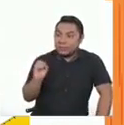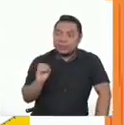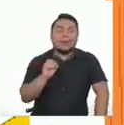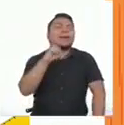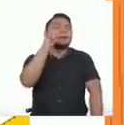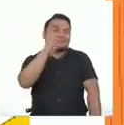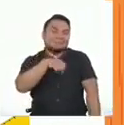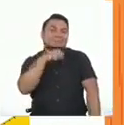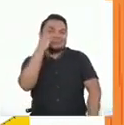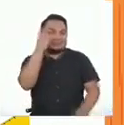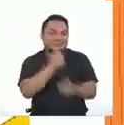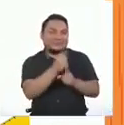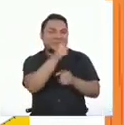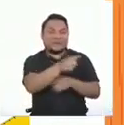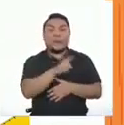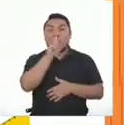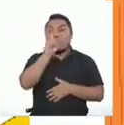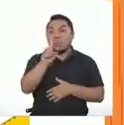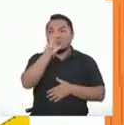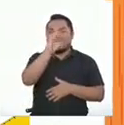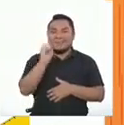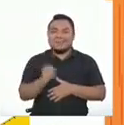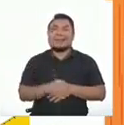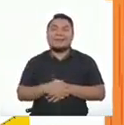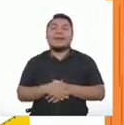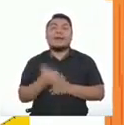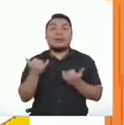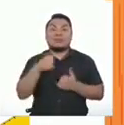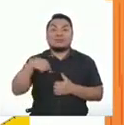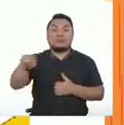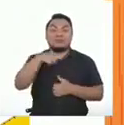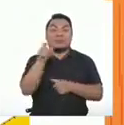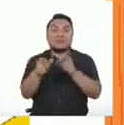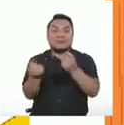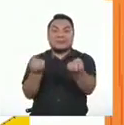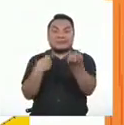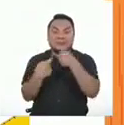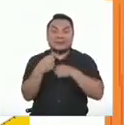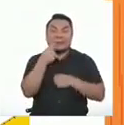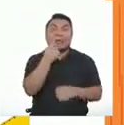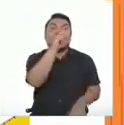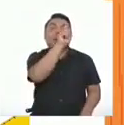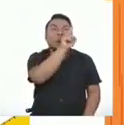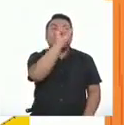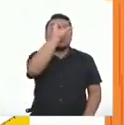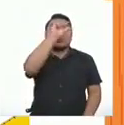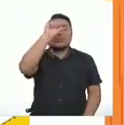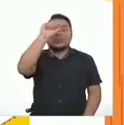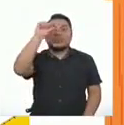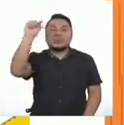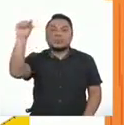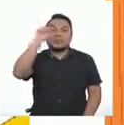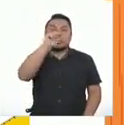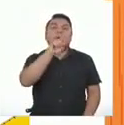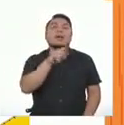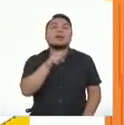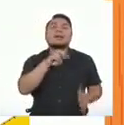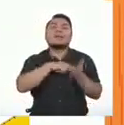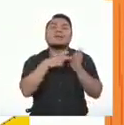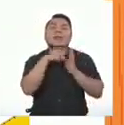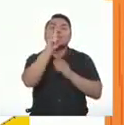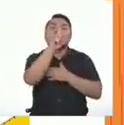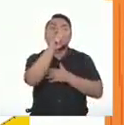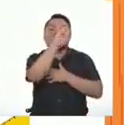Así, Patricia, y a todos en su casa que han respondido. Cada cuadradito representa el